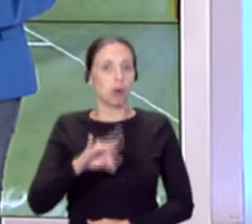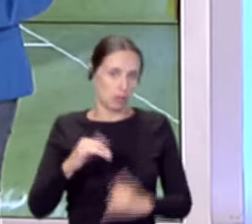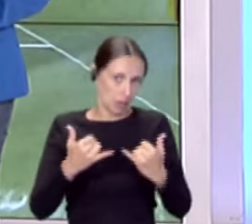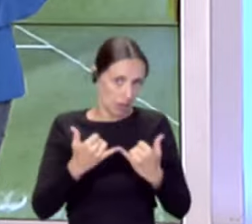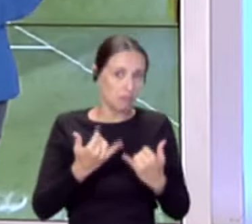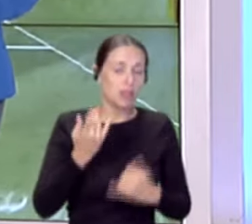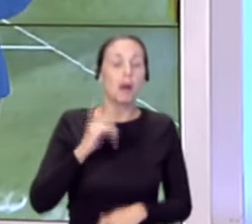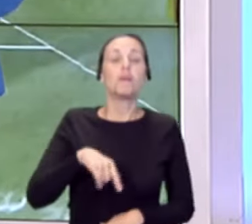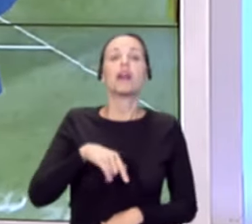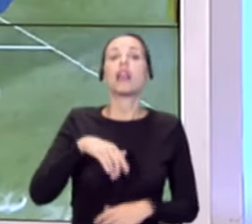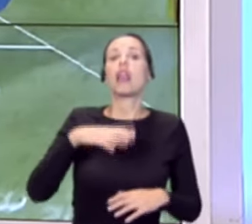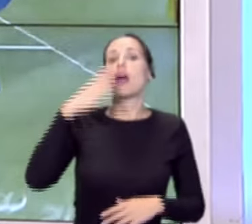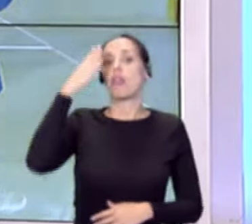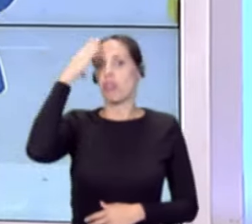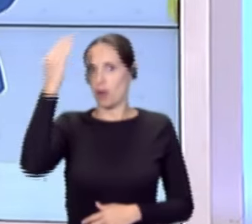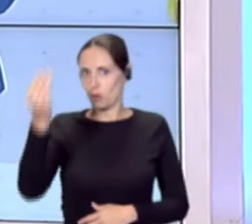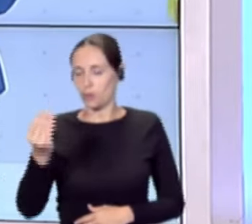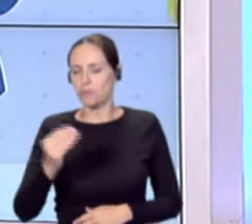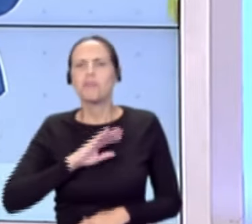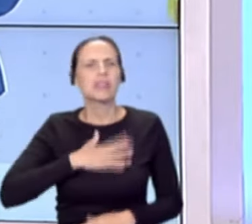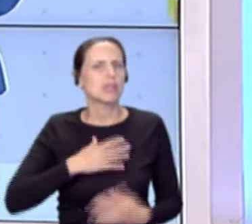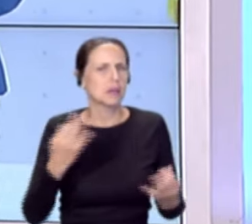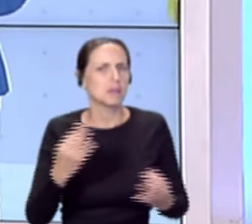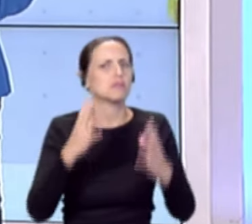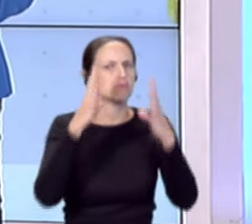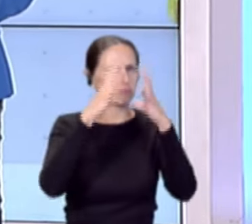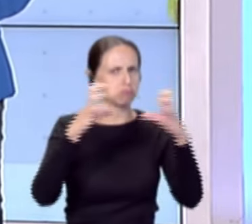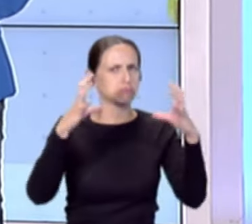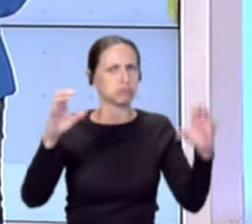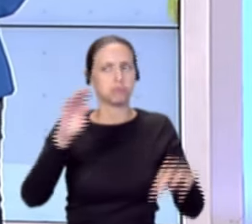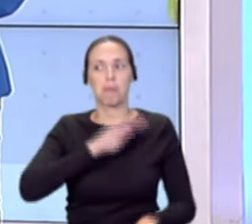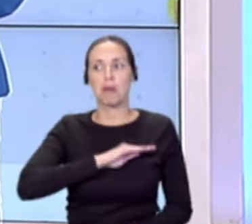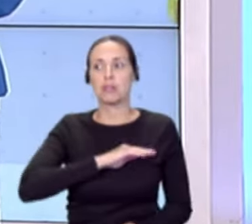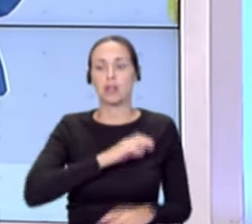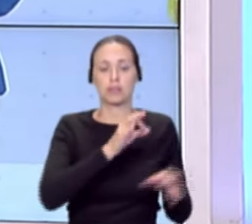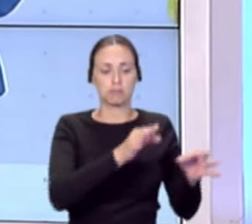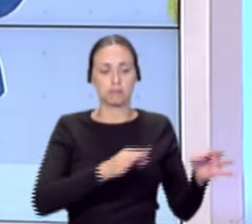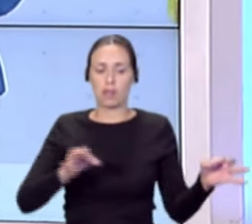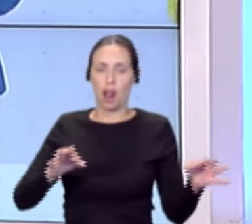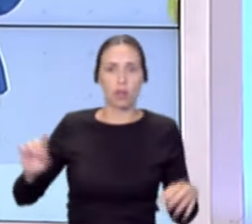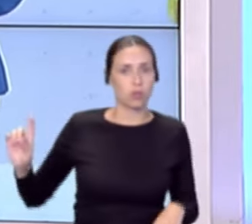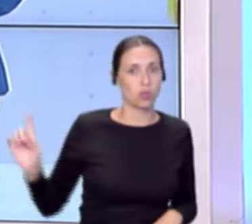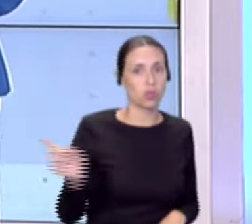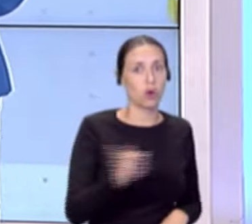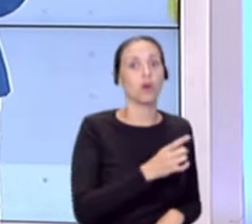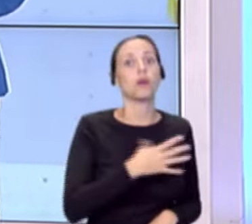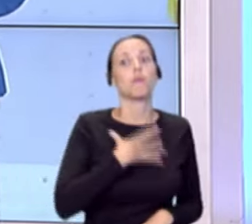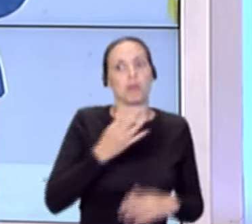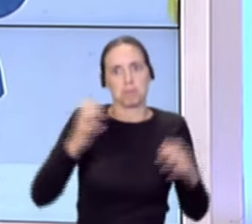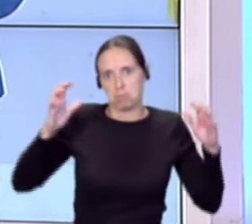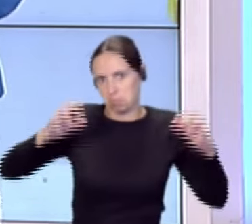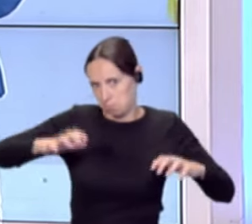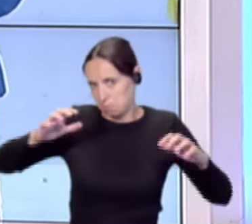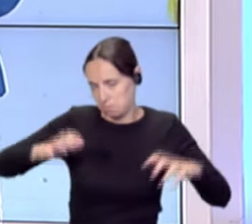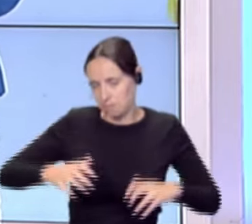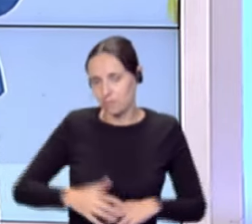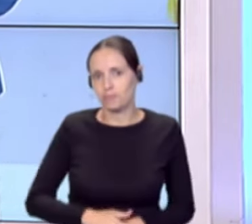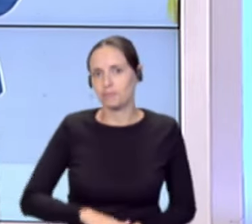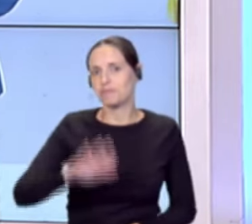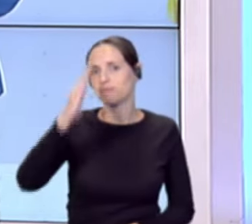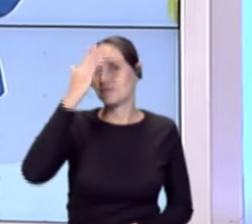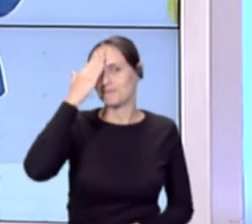pasará mañana? Pues esperamos abundante nubosidad repartida por todo el archipiélago con probables precipitaciones, principalmente